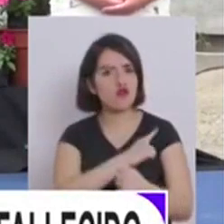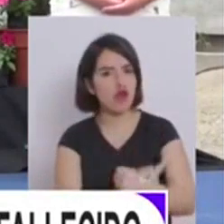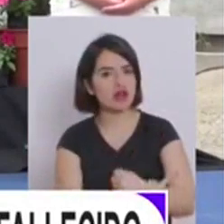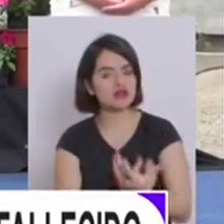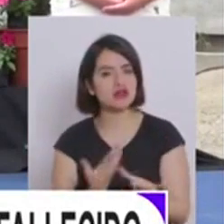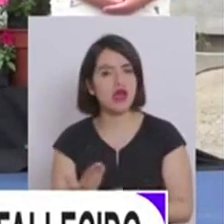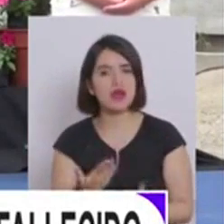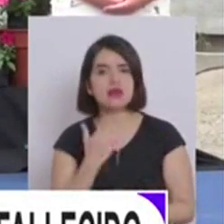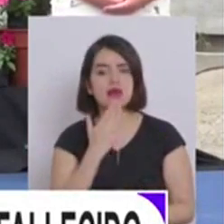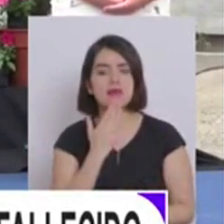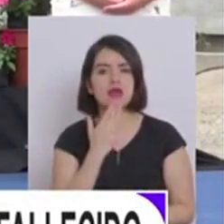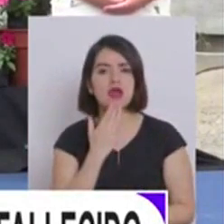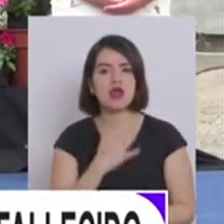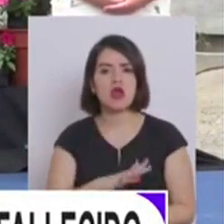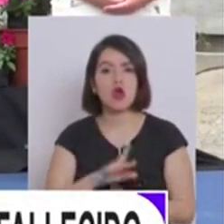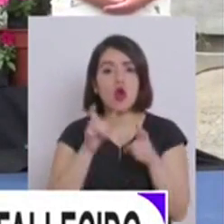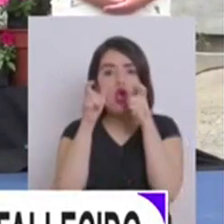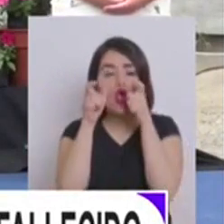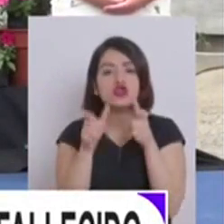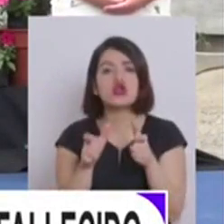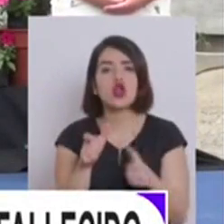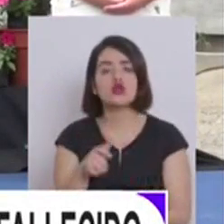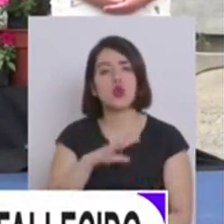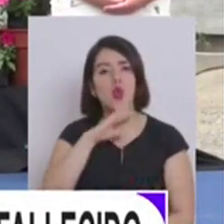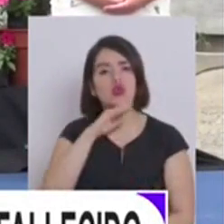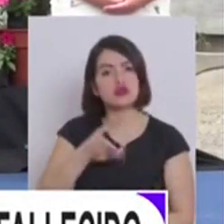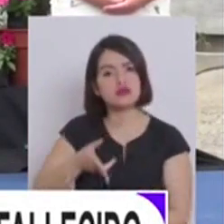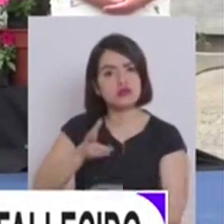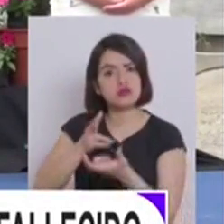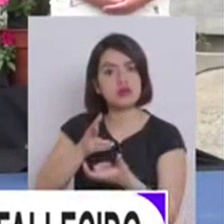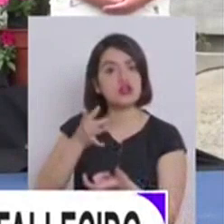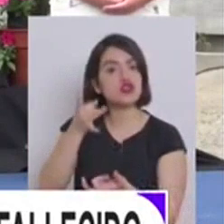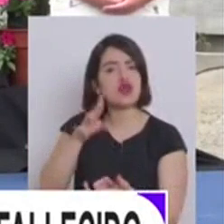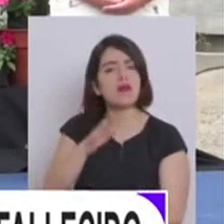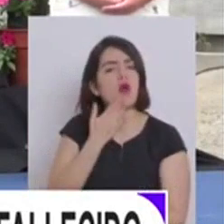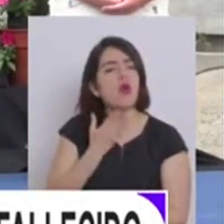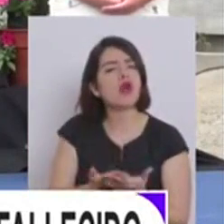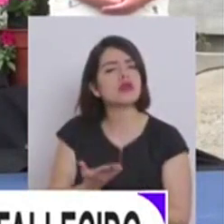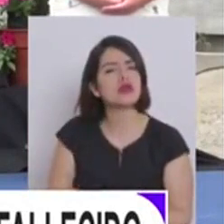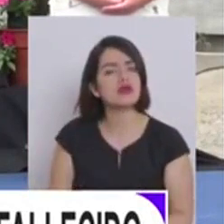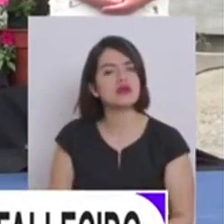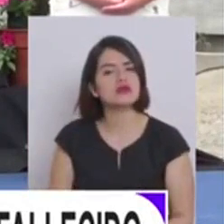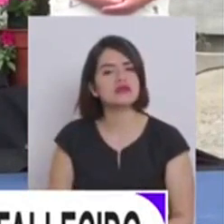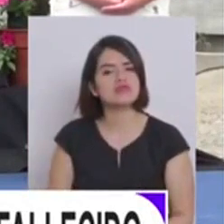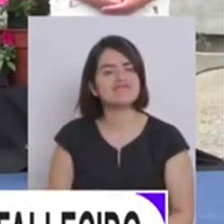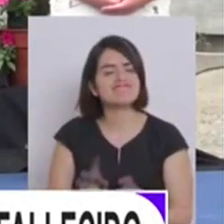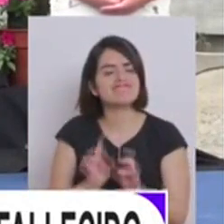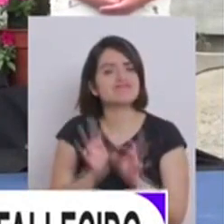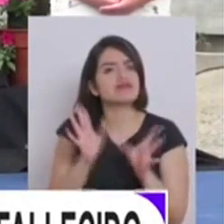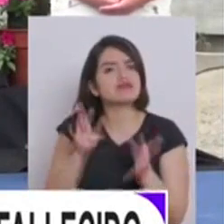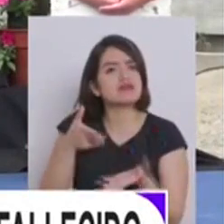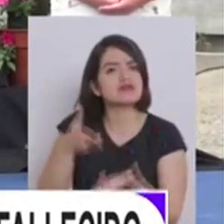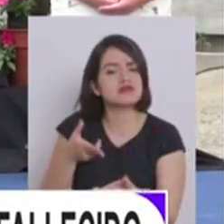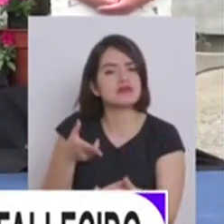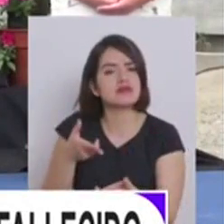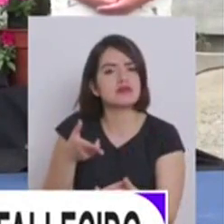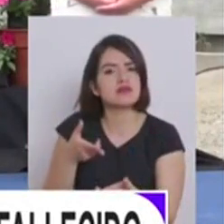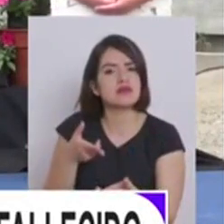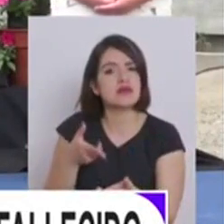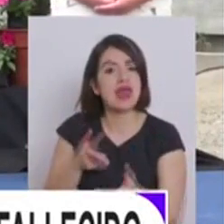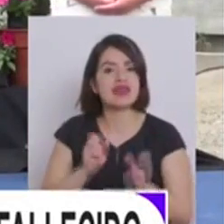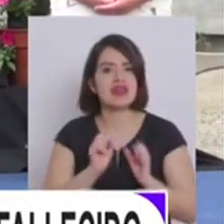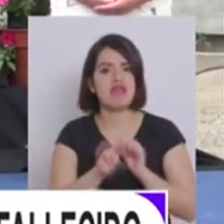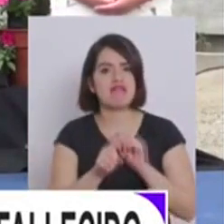que regulan el uso de armas de fuego, que está permitido solo en casos extremos de